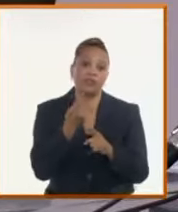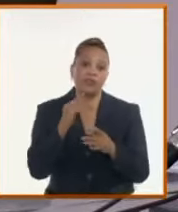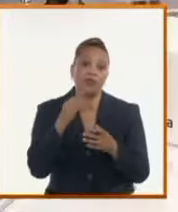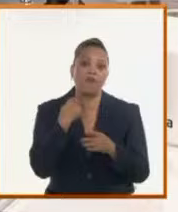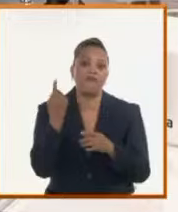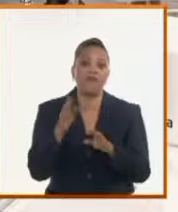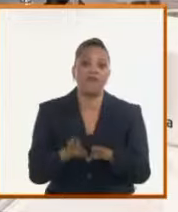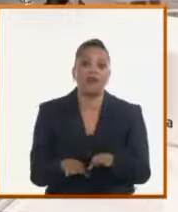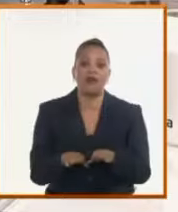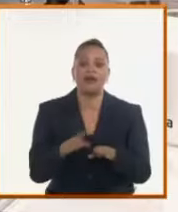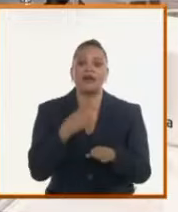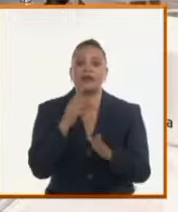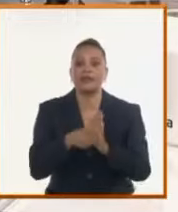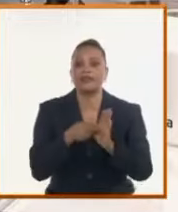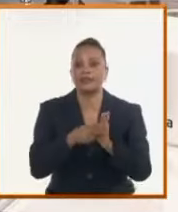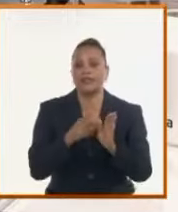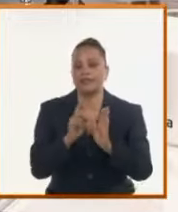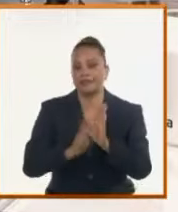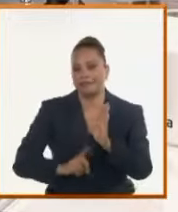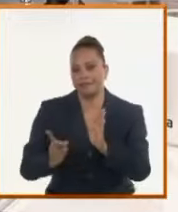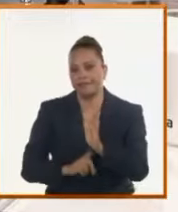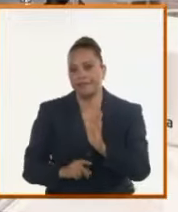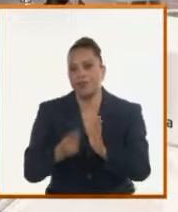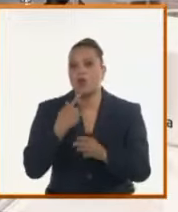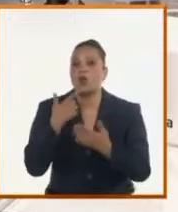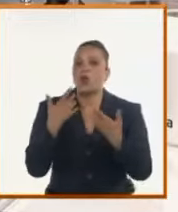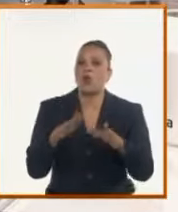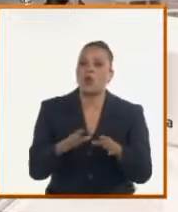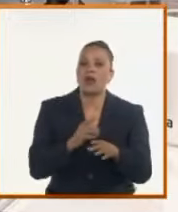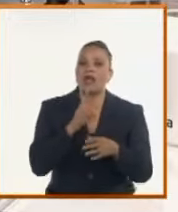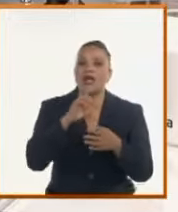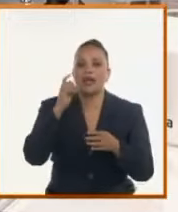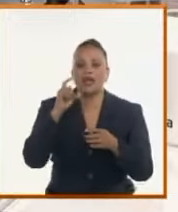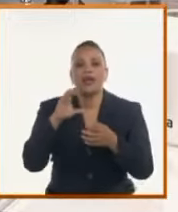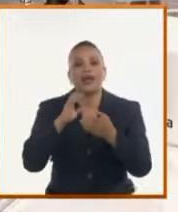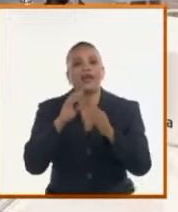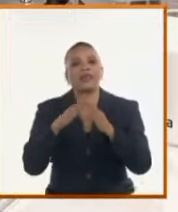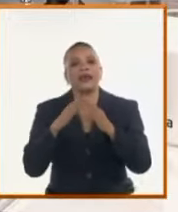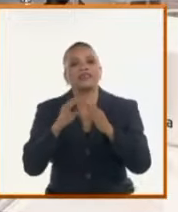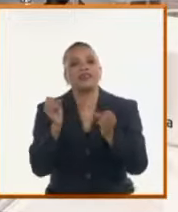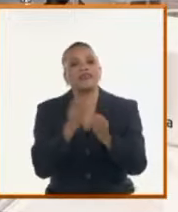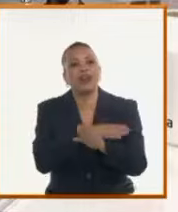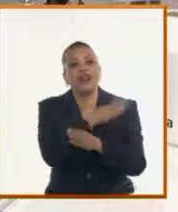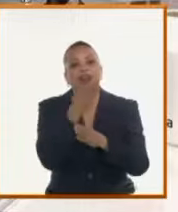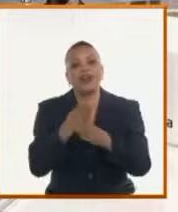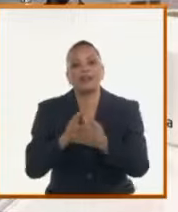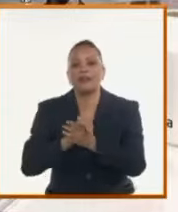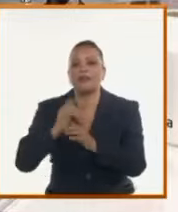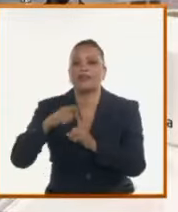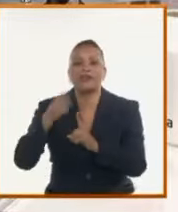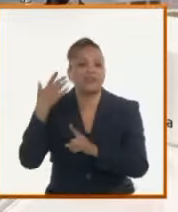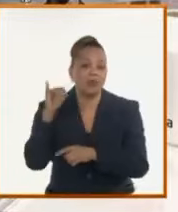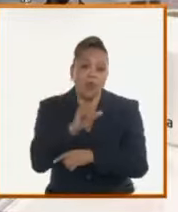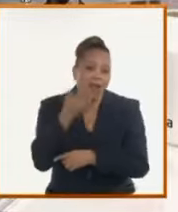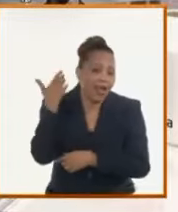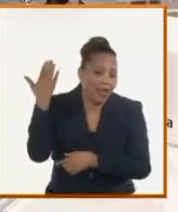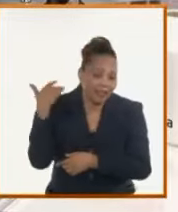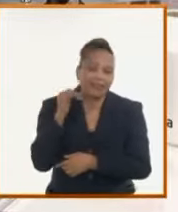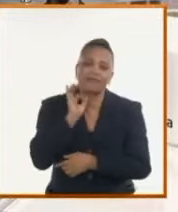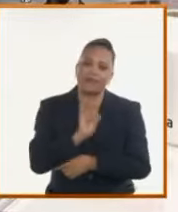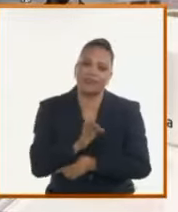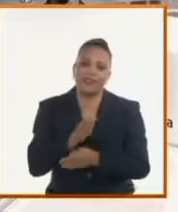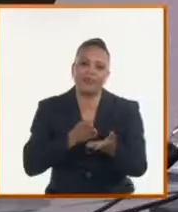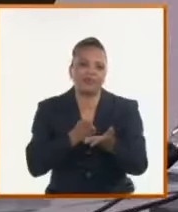pueda volver a correr algún día desde Casablanca hasta hasta matanzas como como lo hacía como lo hacía antes no en situaciones sin